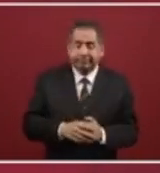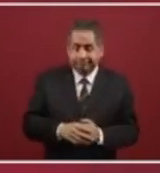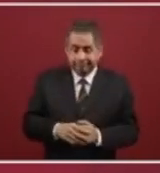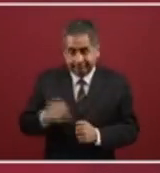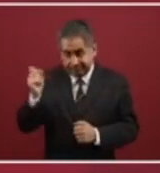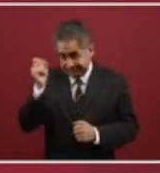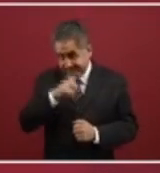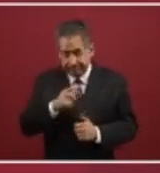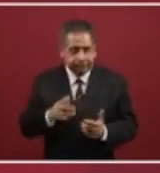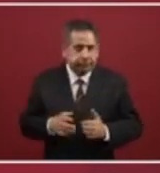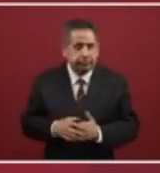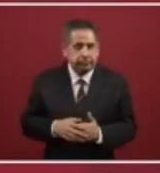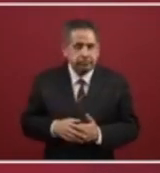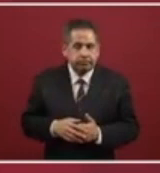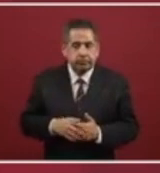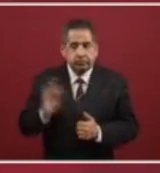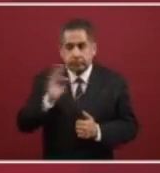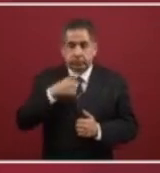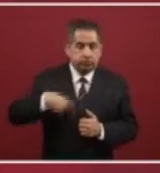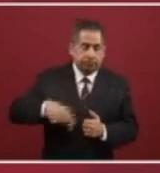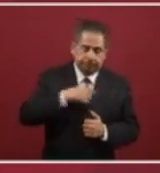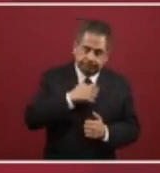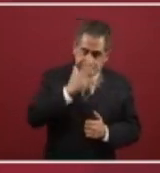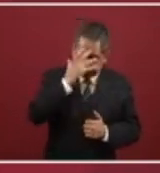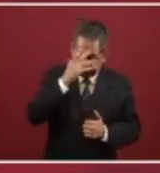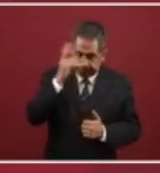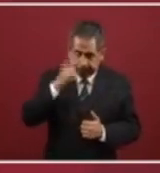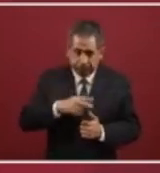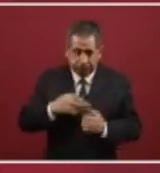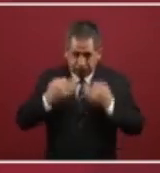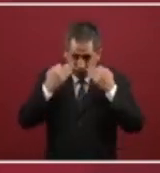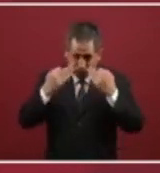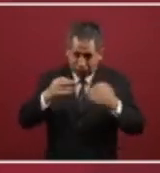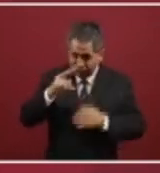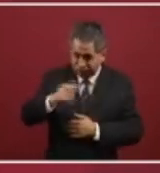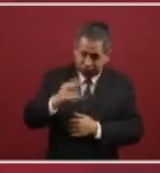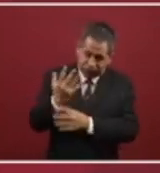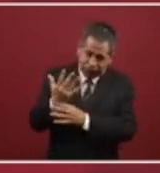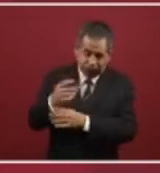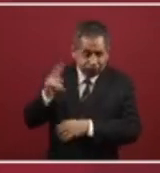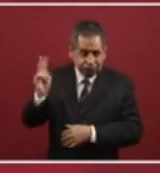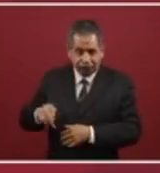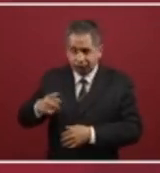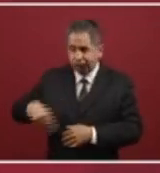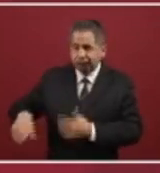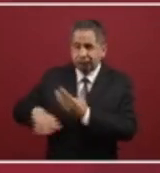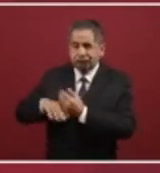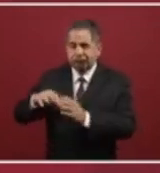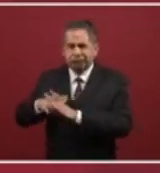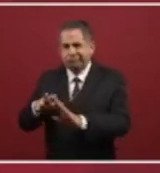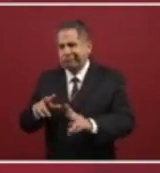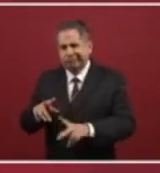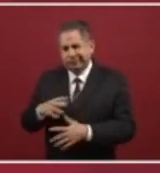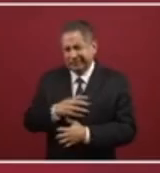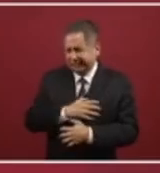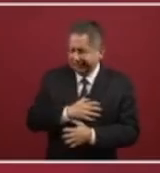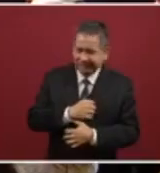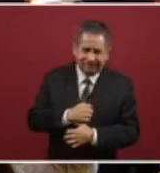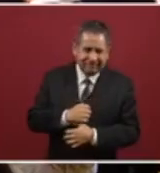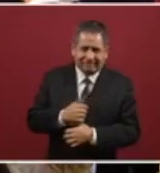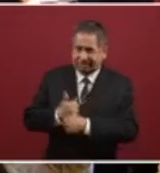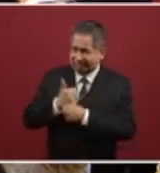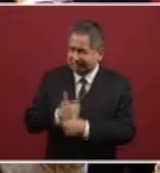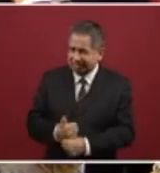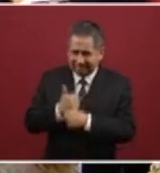puede ser motivo de que nos avergoncemos, pero la verdad es que los testimonios de lo que pasan los migrantes son desgarradores,